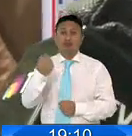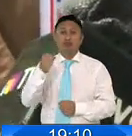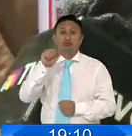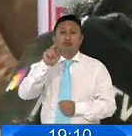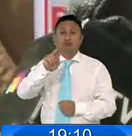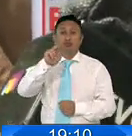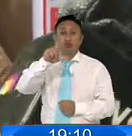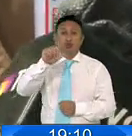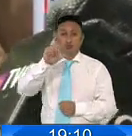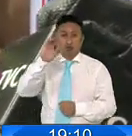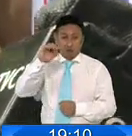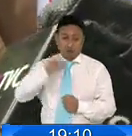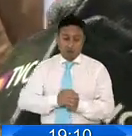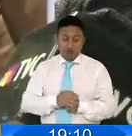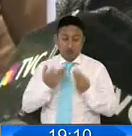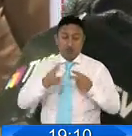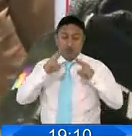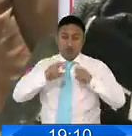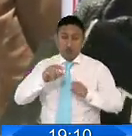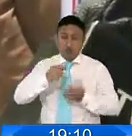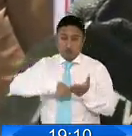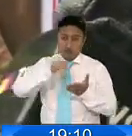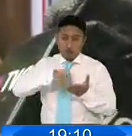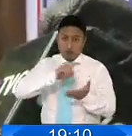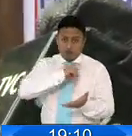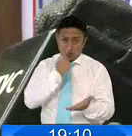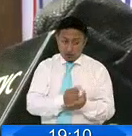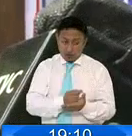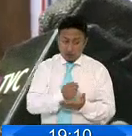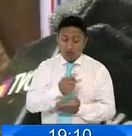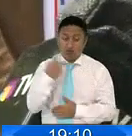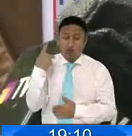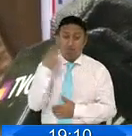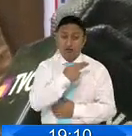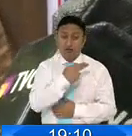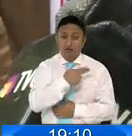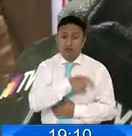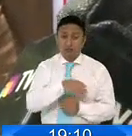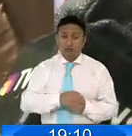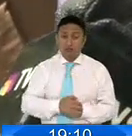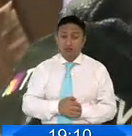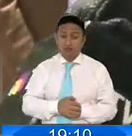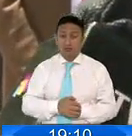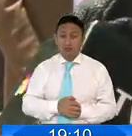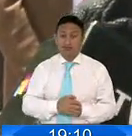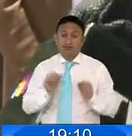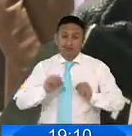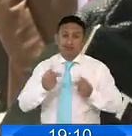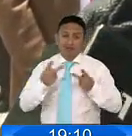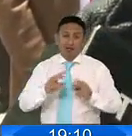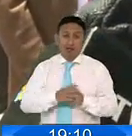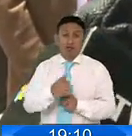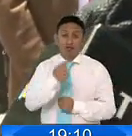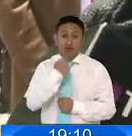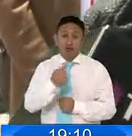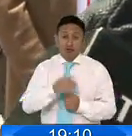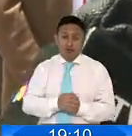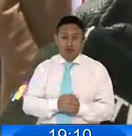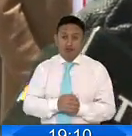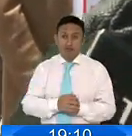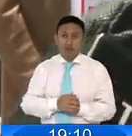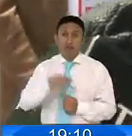tendrán que ser investigadas si son firmas reales, si no hay falsificación de documentos públicos, Y por supuesto, como le dije, hay